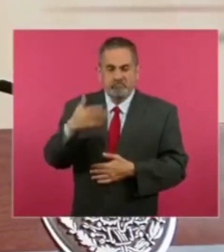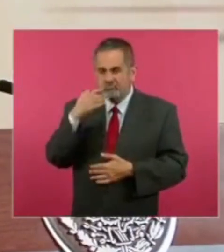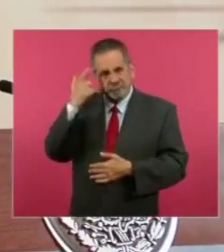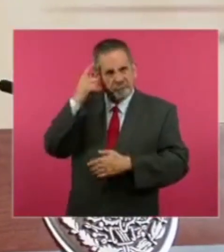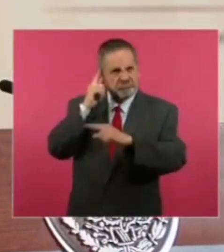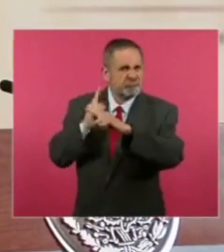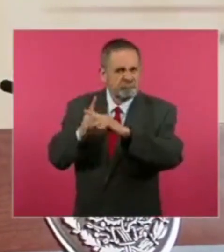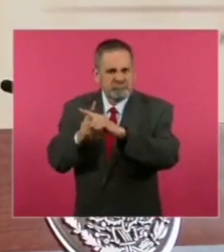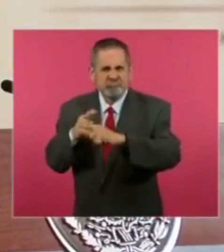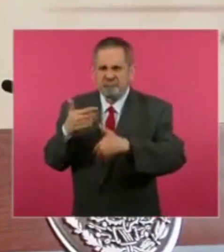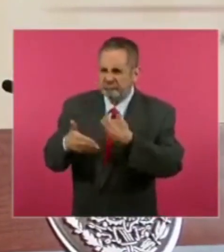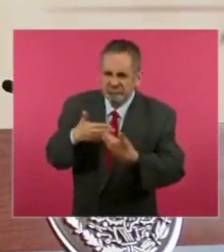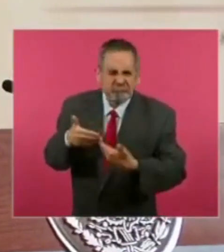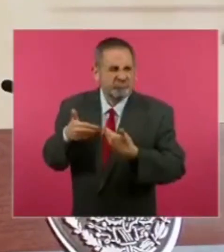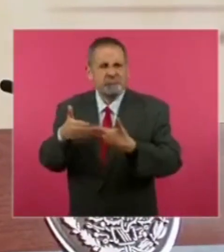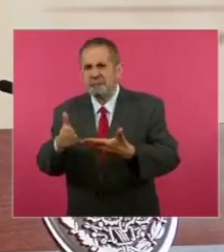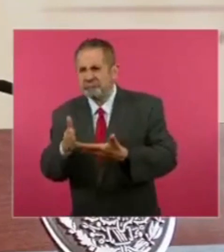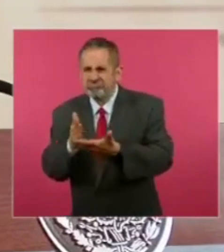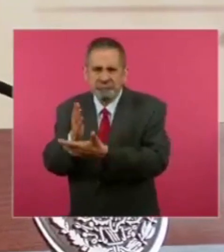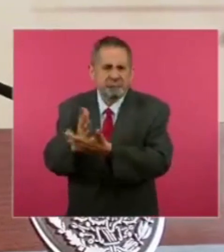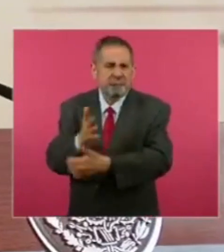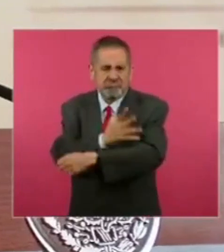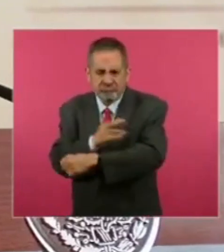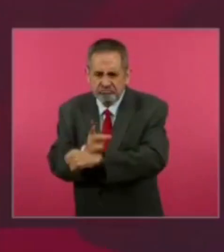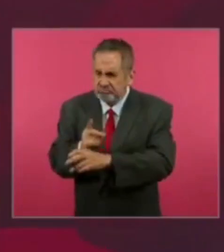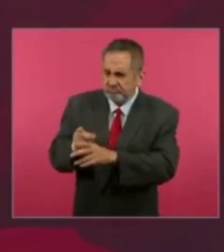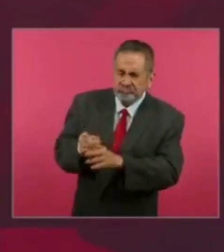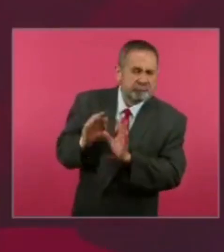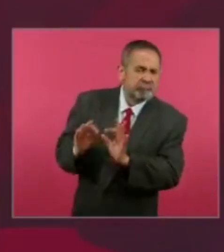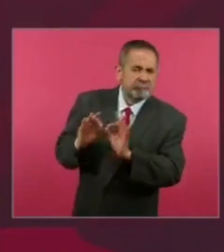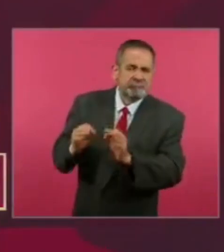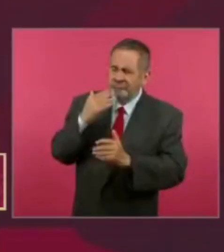progresista, con principios, una gente honrada,